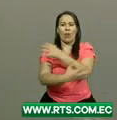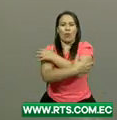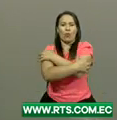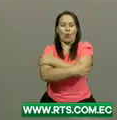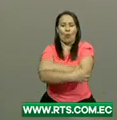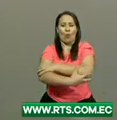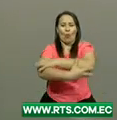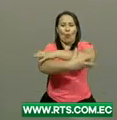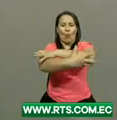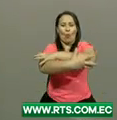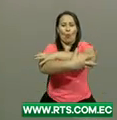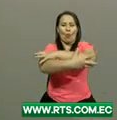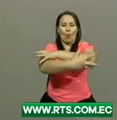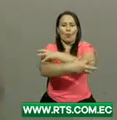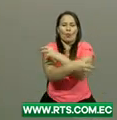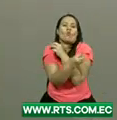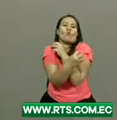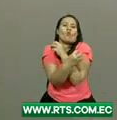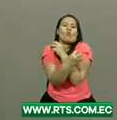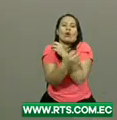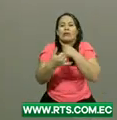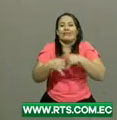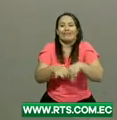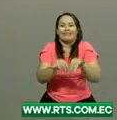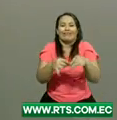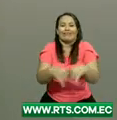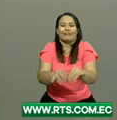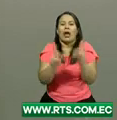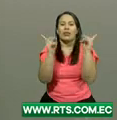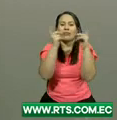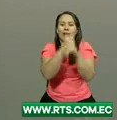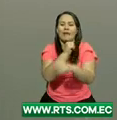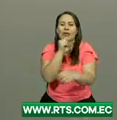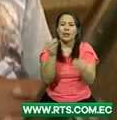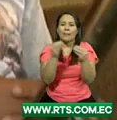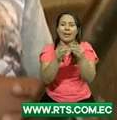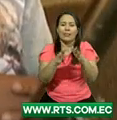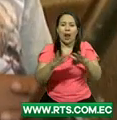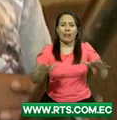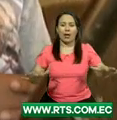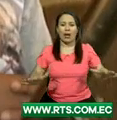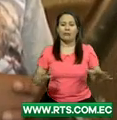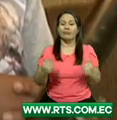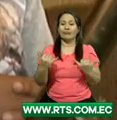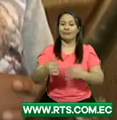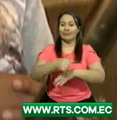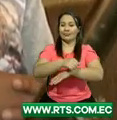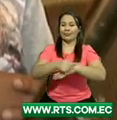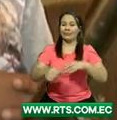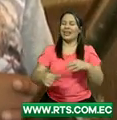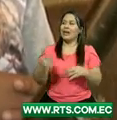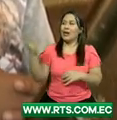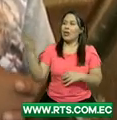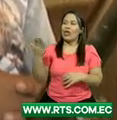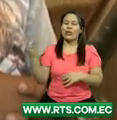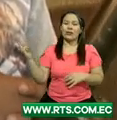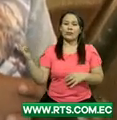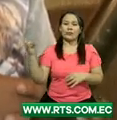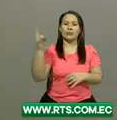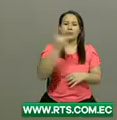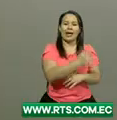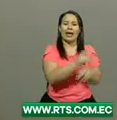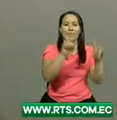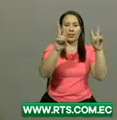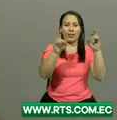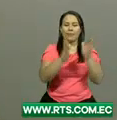que están contracturados de manera constante por una mala orden del ser pero qué fue lo que se iba a intervenir en joao